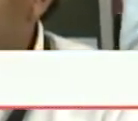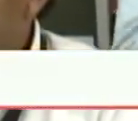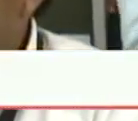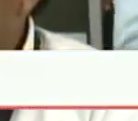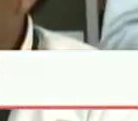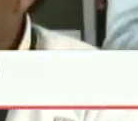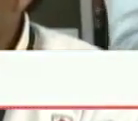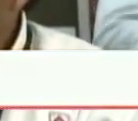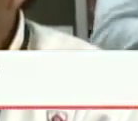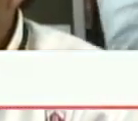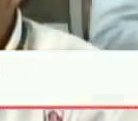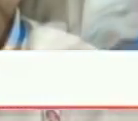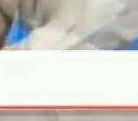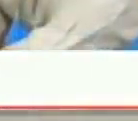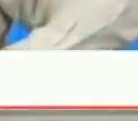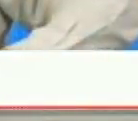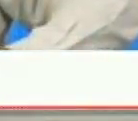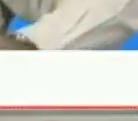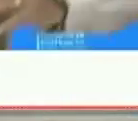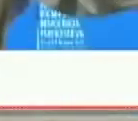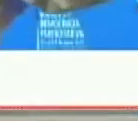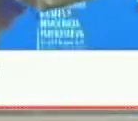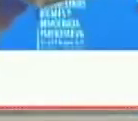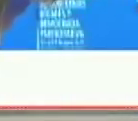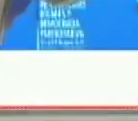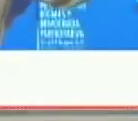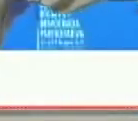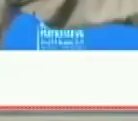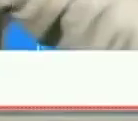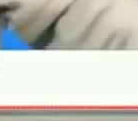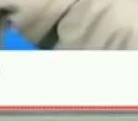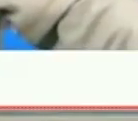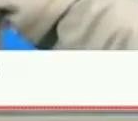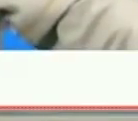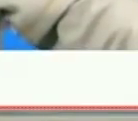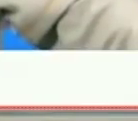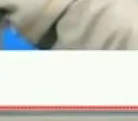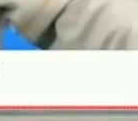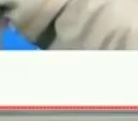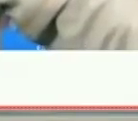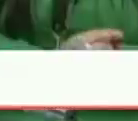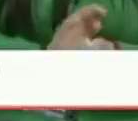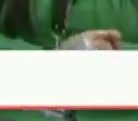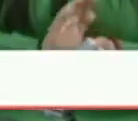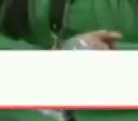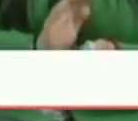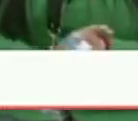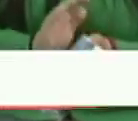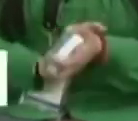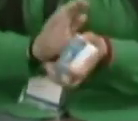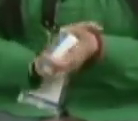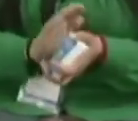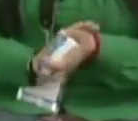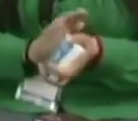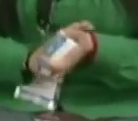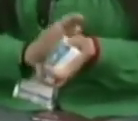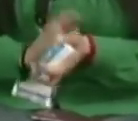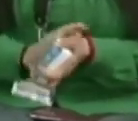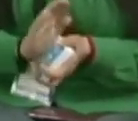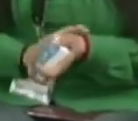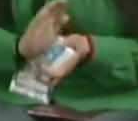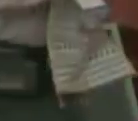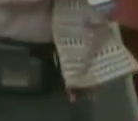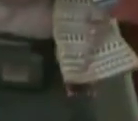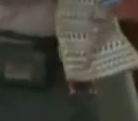¡Que viva la unión de América Latina y el Caribe! Muchas gracias. Que Dios los bendiga. Y nos vemos el 1 de agosto para